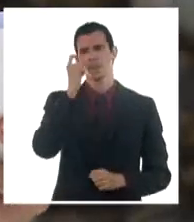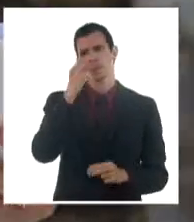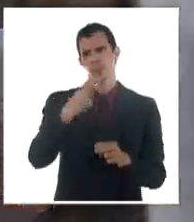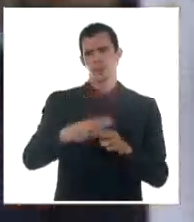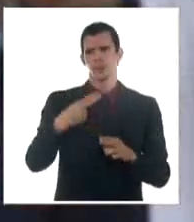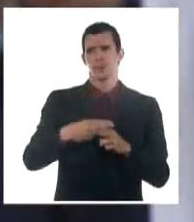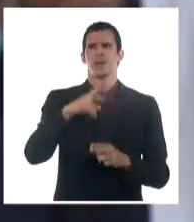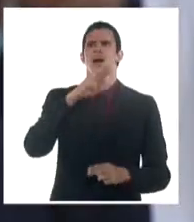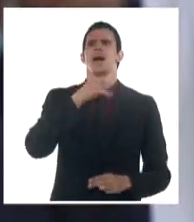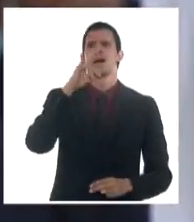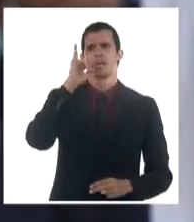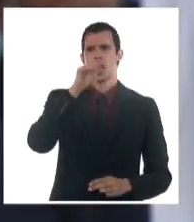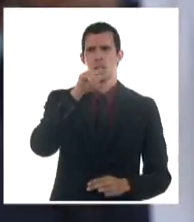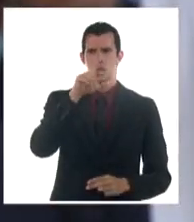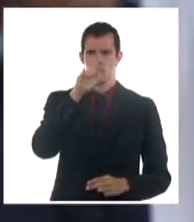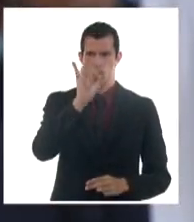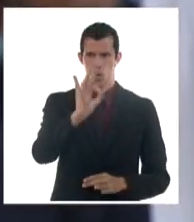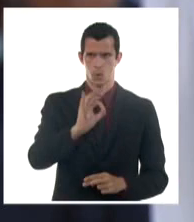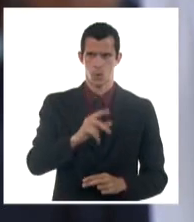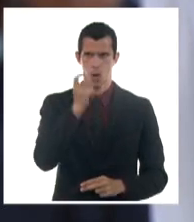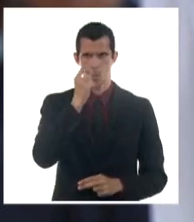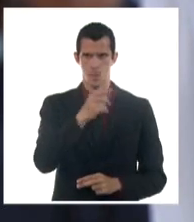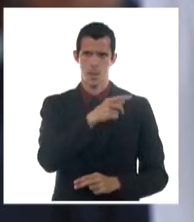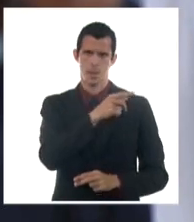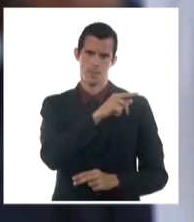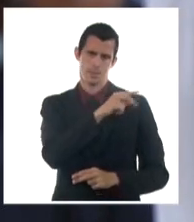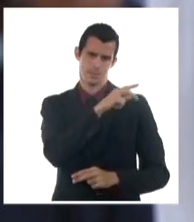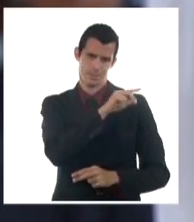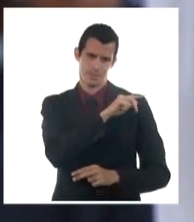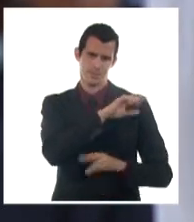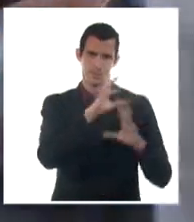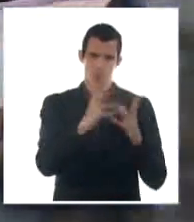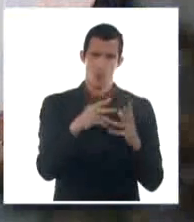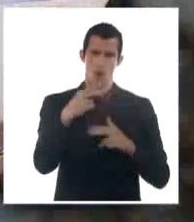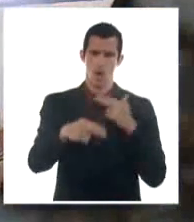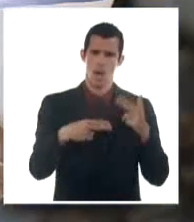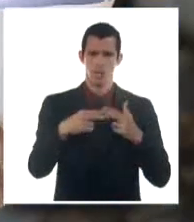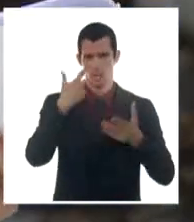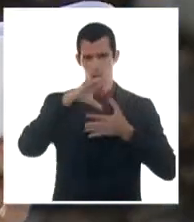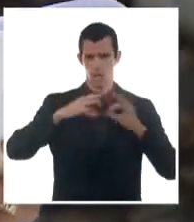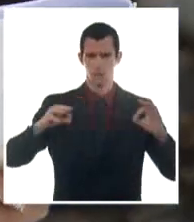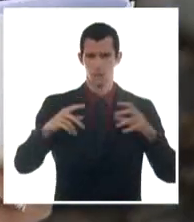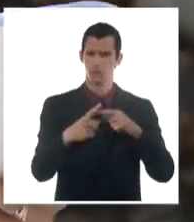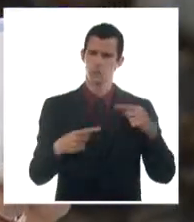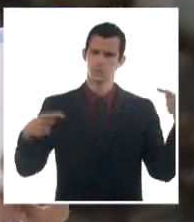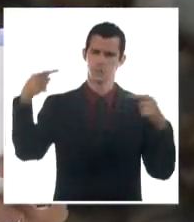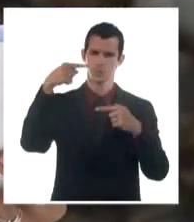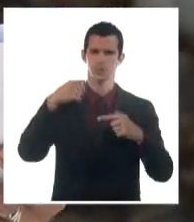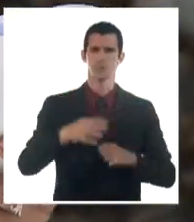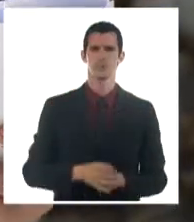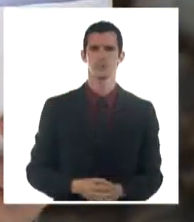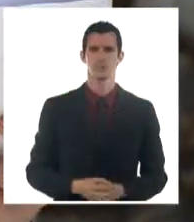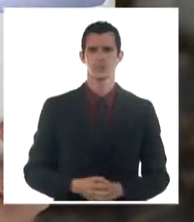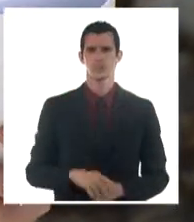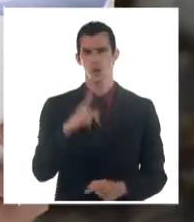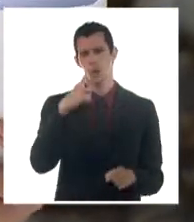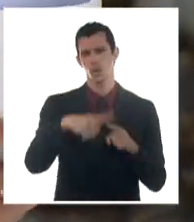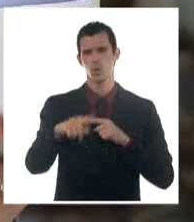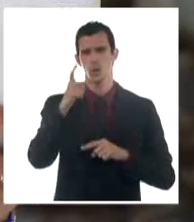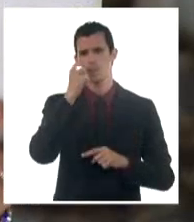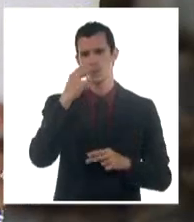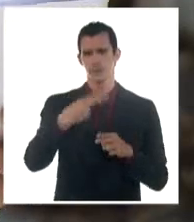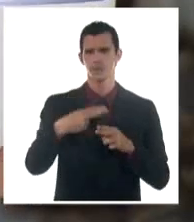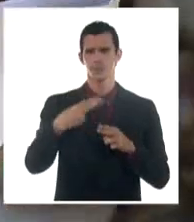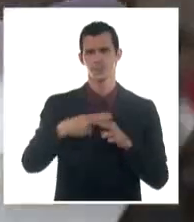de Producción Cooperativa Rigoberto Corcho de Artemisa. Pablo Pimienta Castro,